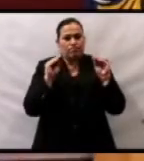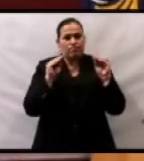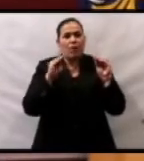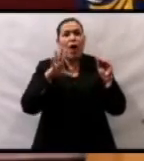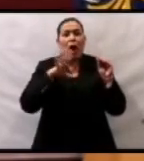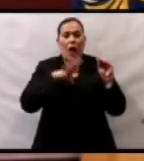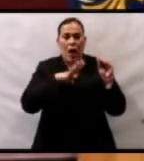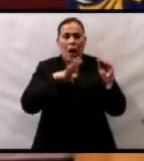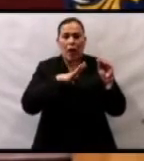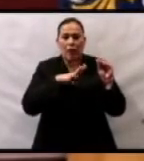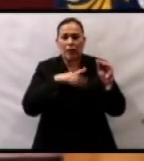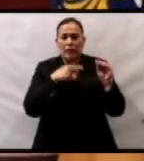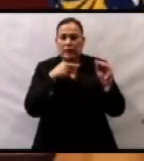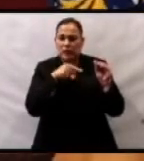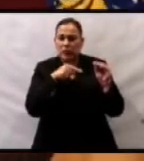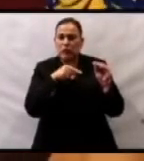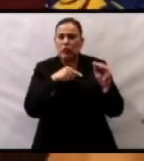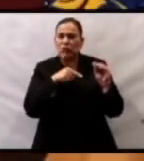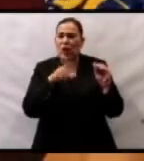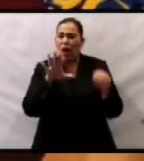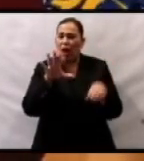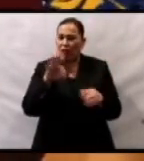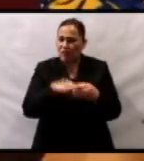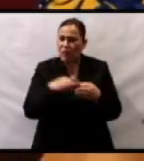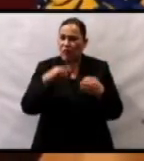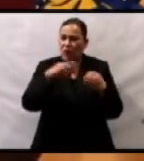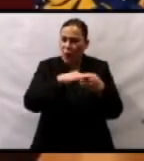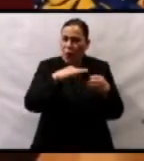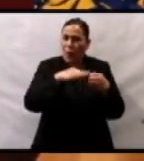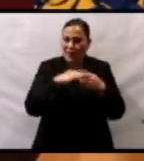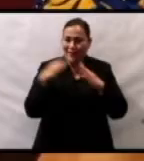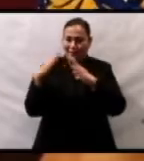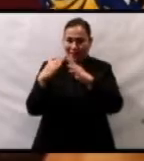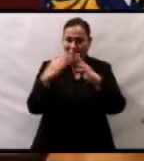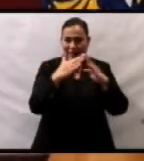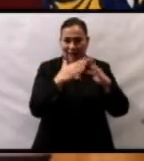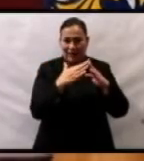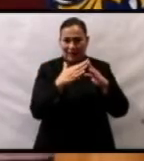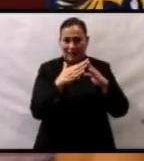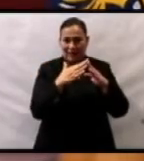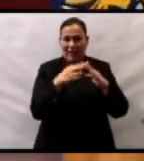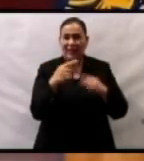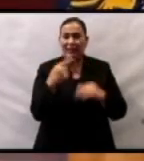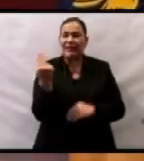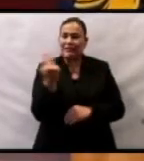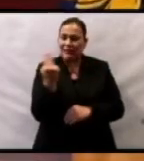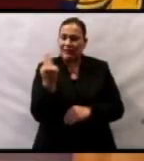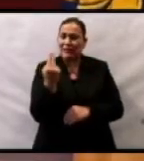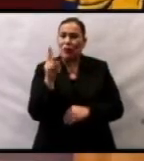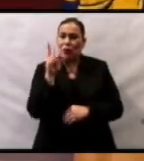que son tan comunes en cada una de nuestras casas, es que sufrimos de depresión,